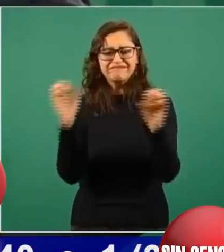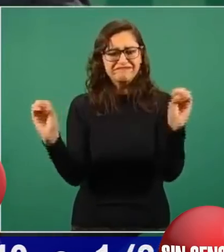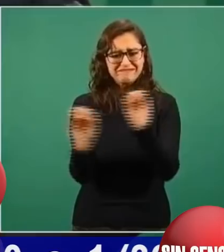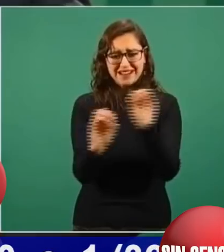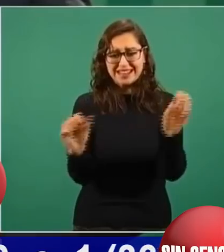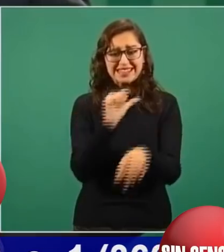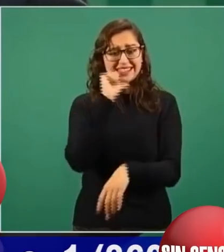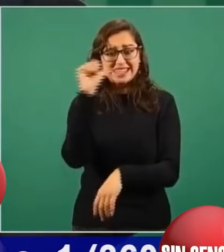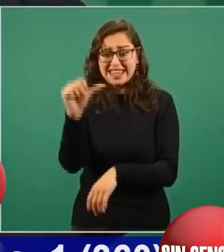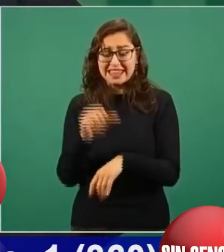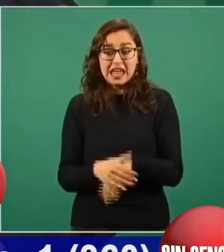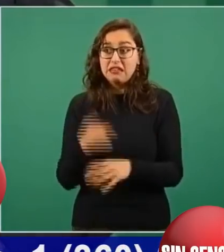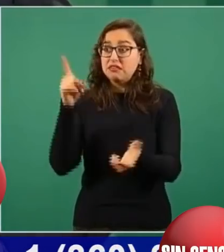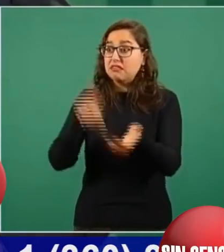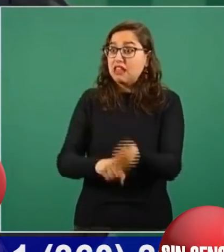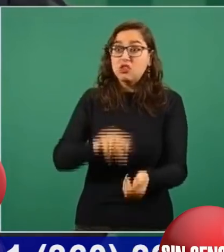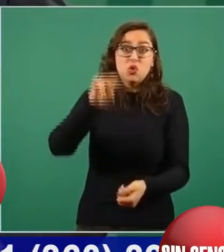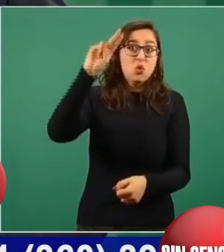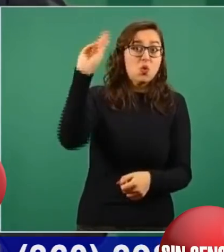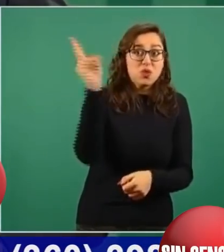las universidades.